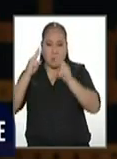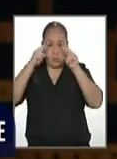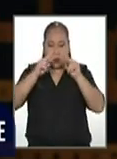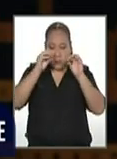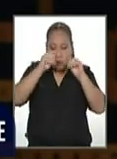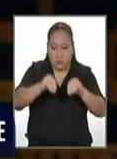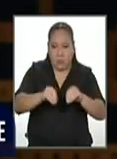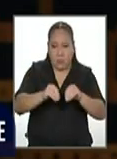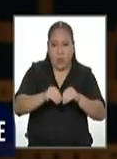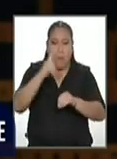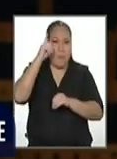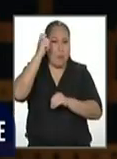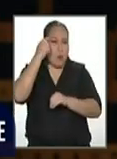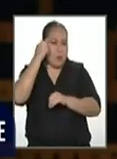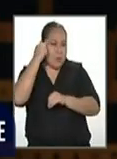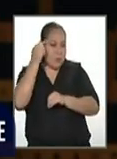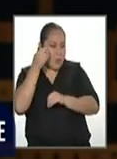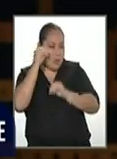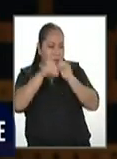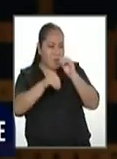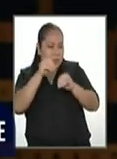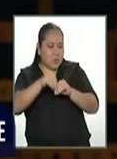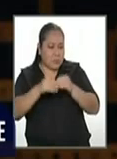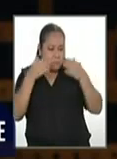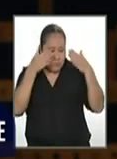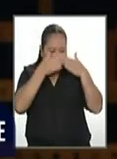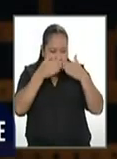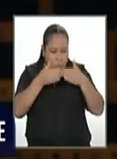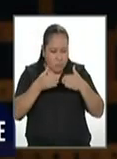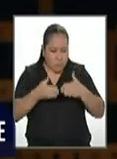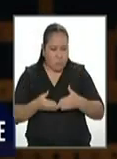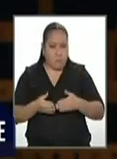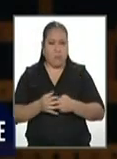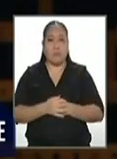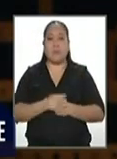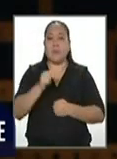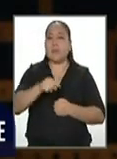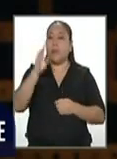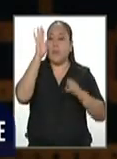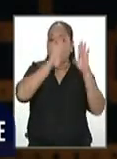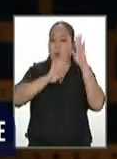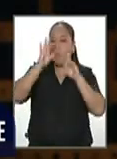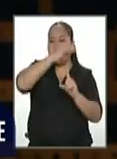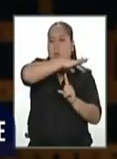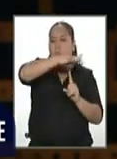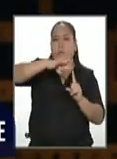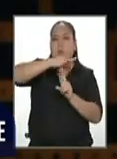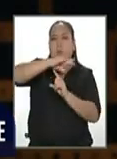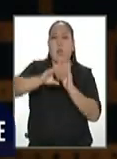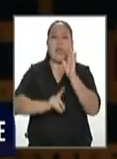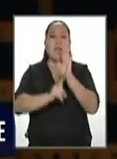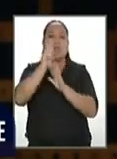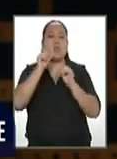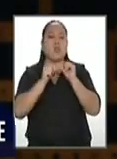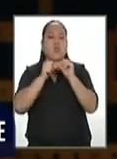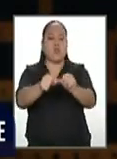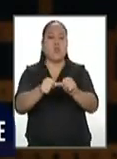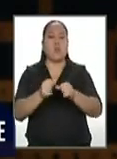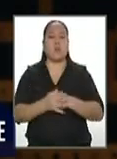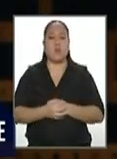¿no?, en políticas mucho más puntuales esta preocupación por el medio ambiente y el desarrollo